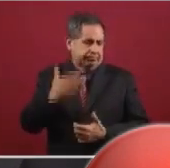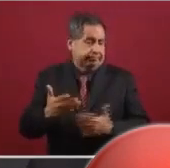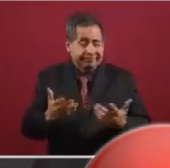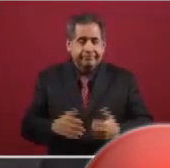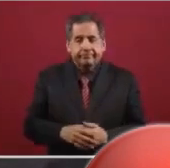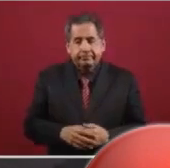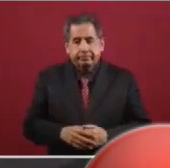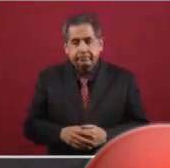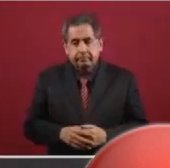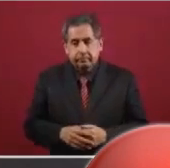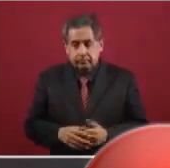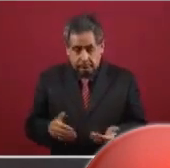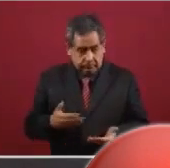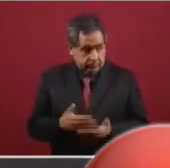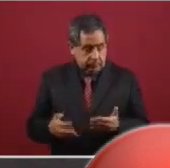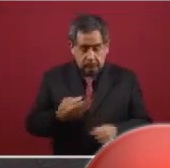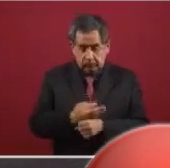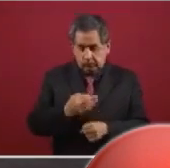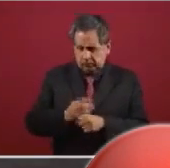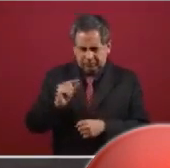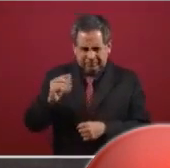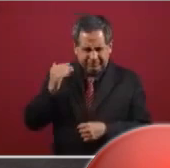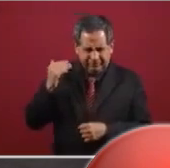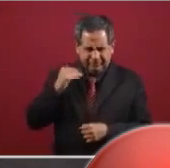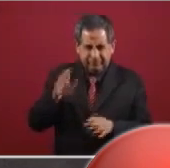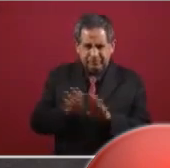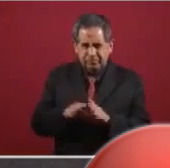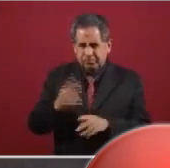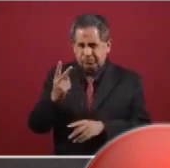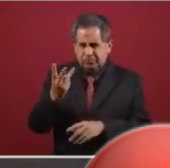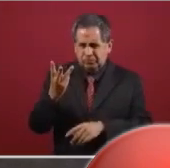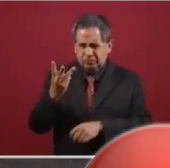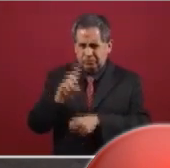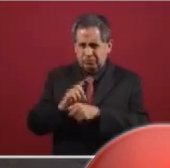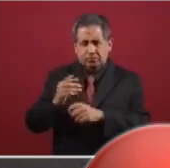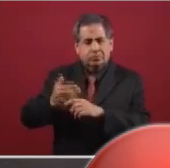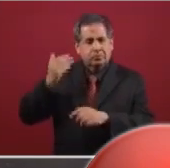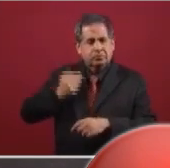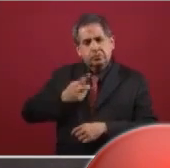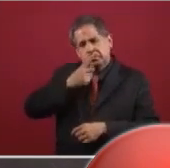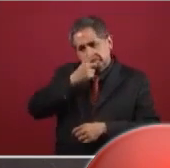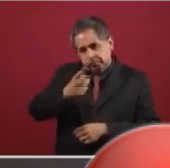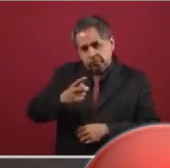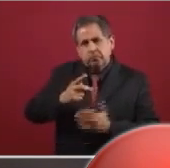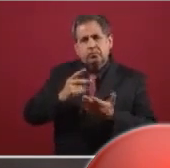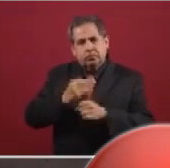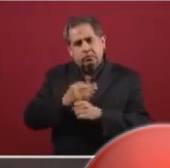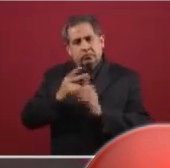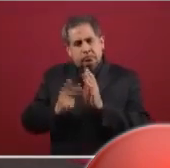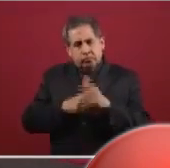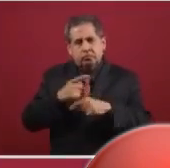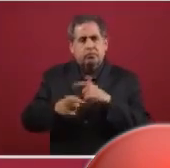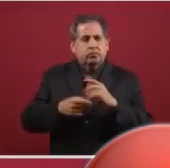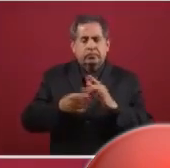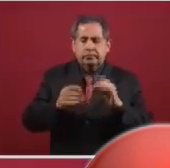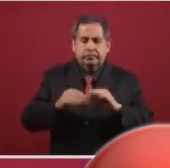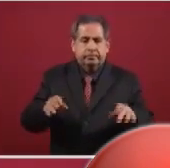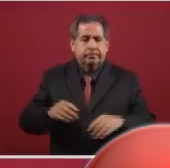Ahora mismo, hace como dos o tres días lo dije, un